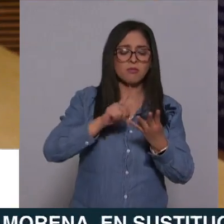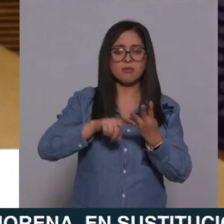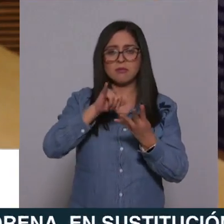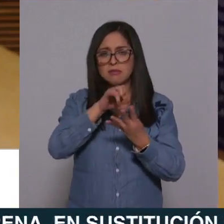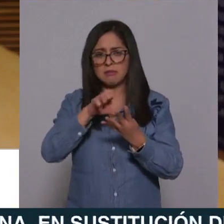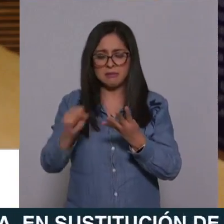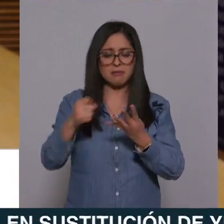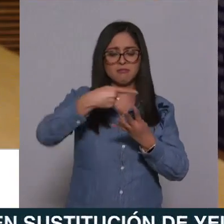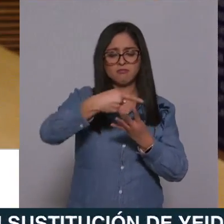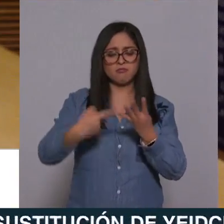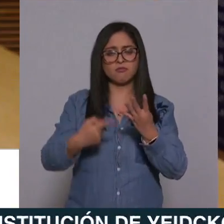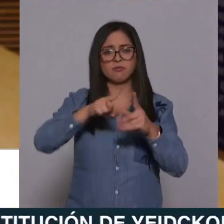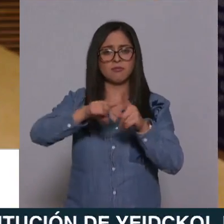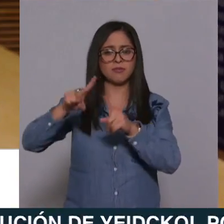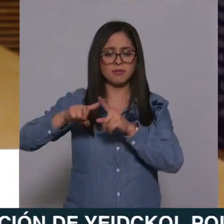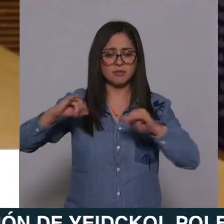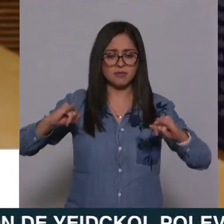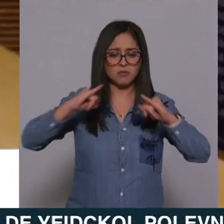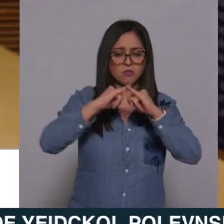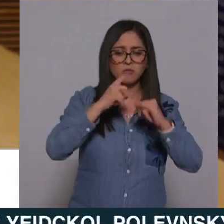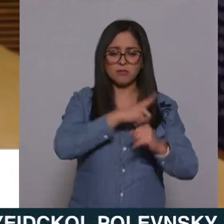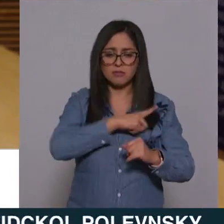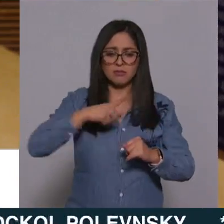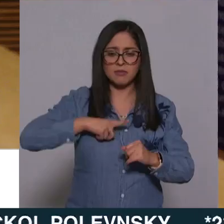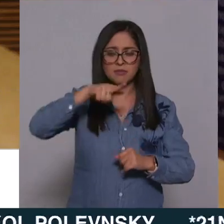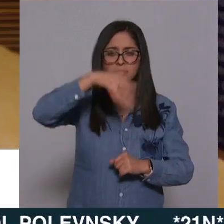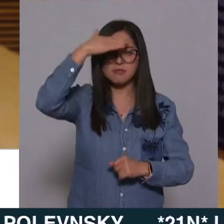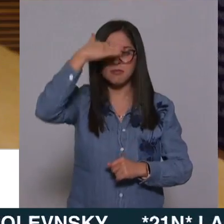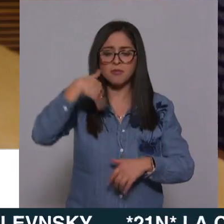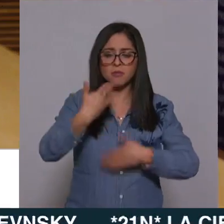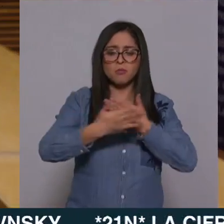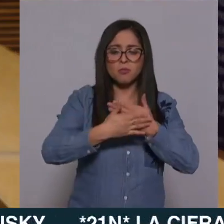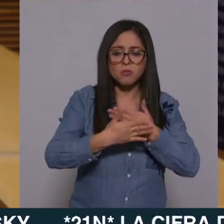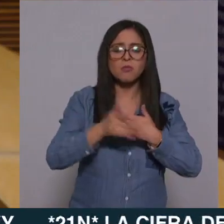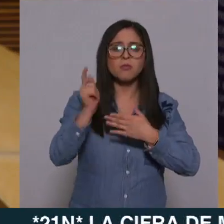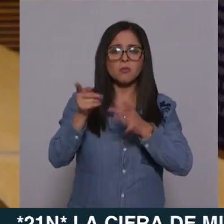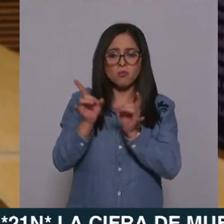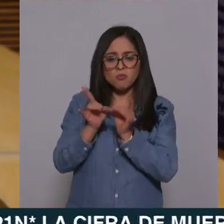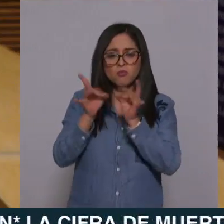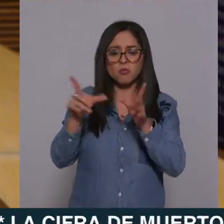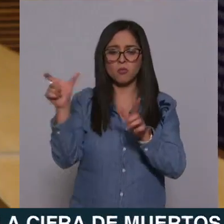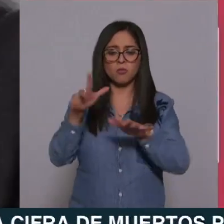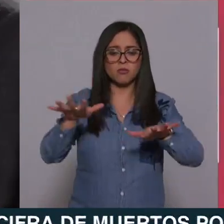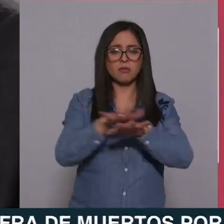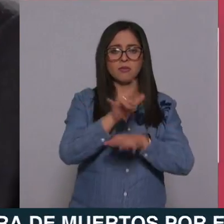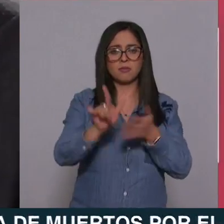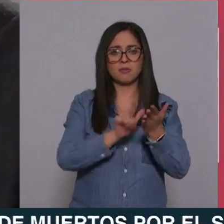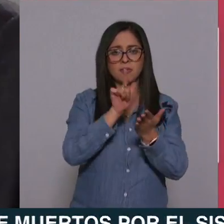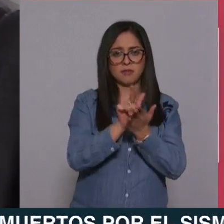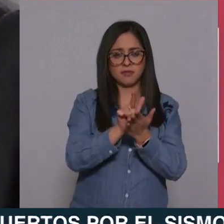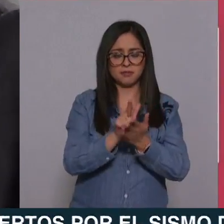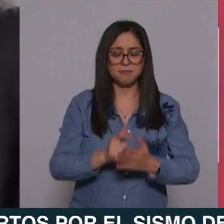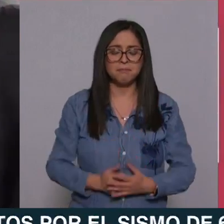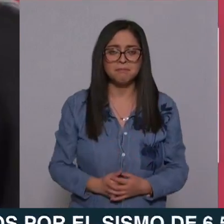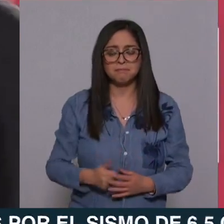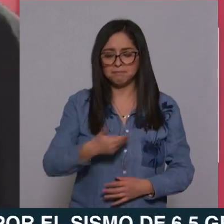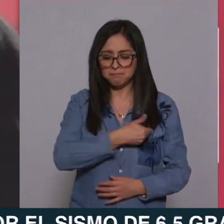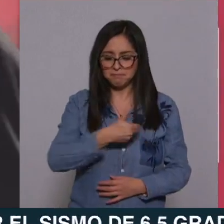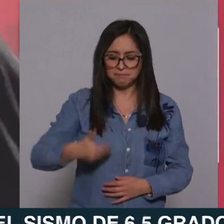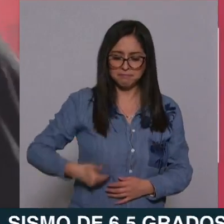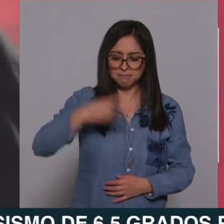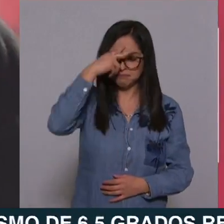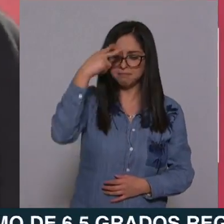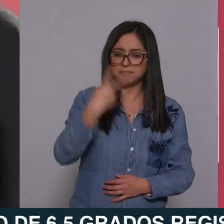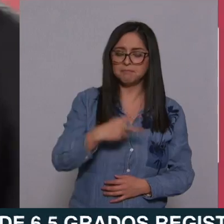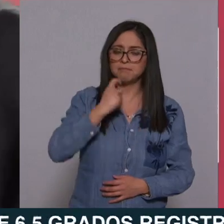otras instancias que deben de estar preparados para enfrentar las contingencias que surjan de estas modificaciones. Aunque el presidente de la República,